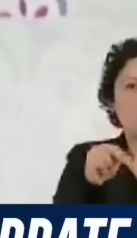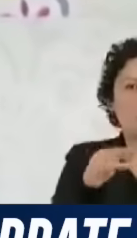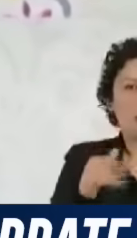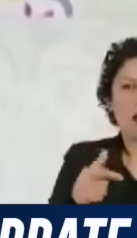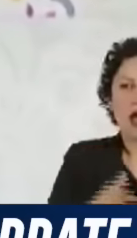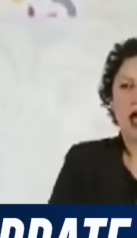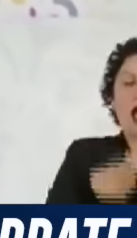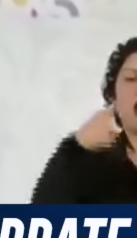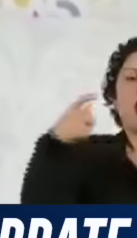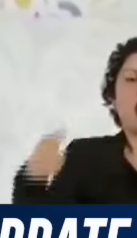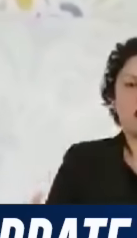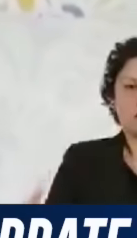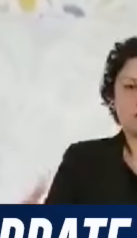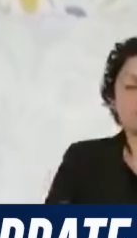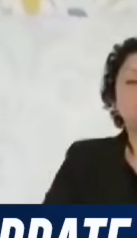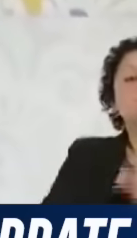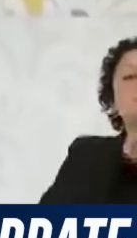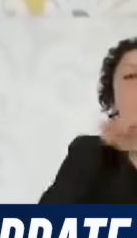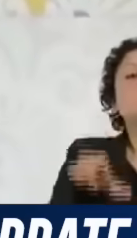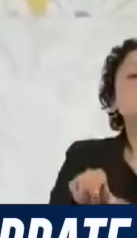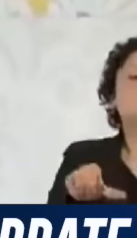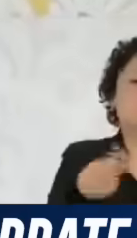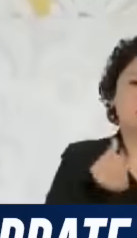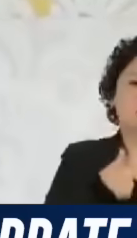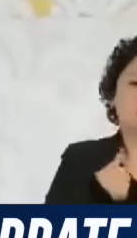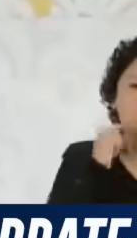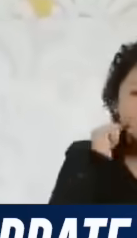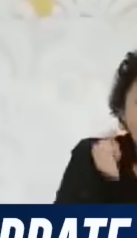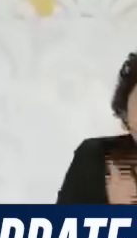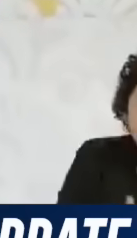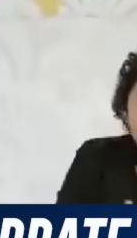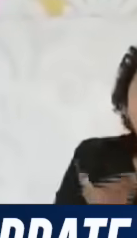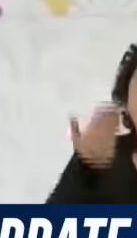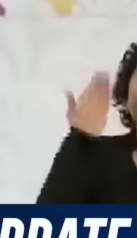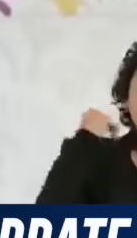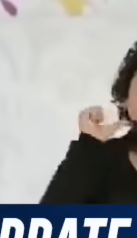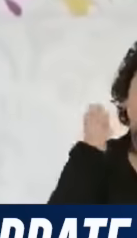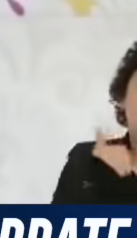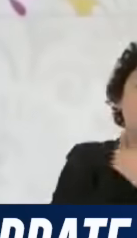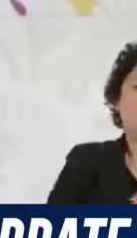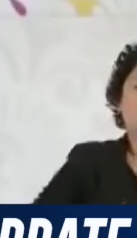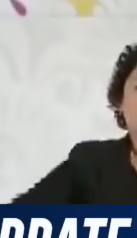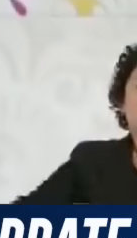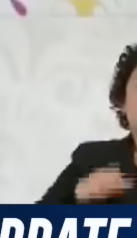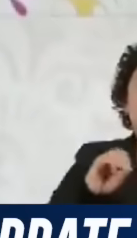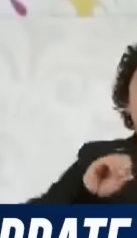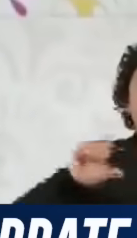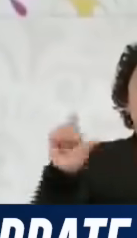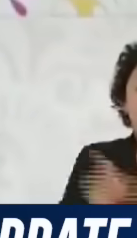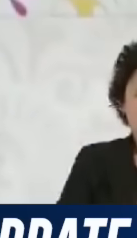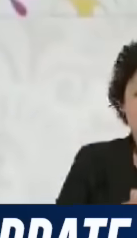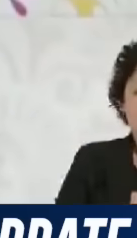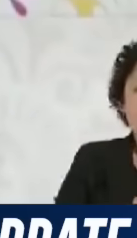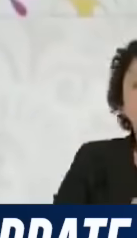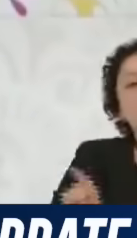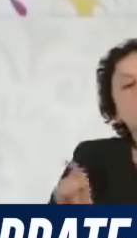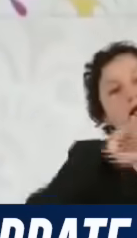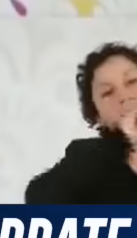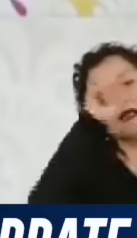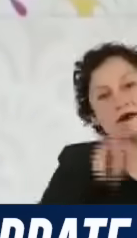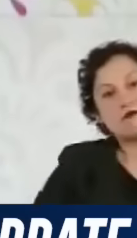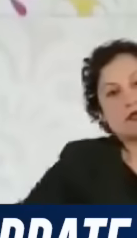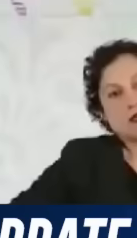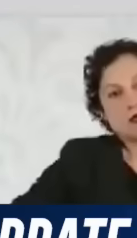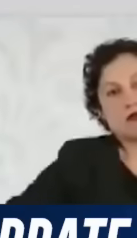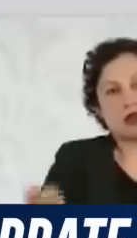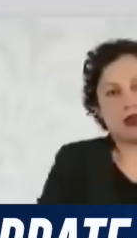En aquel entonces era Fox presidente y me comisionó el entonces jefe de gobierno a que